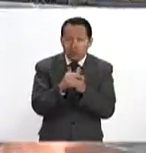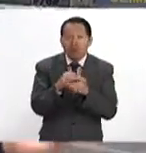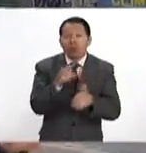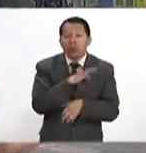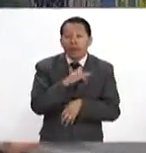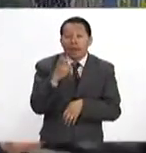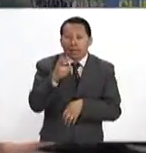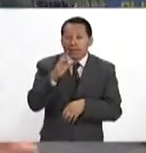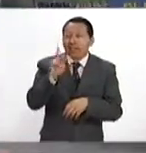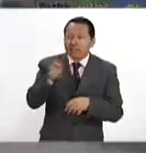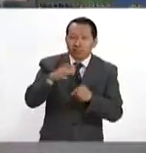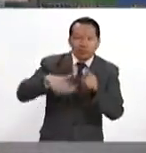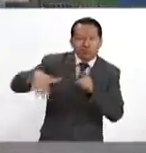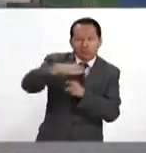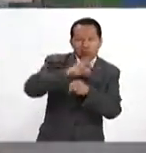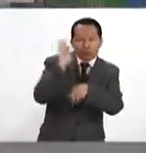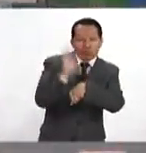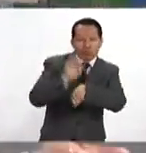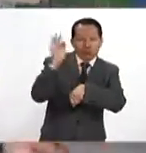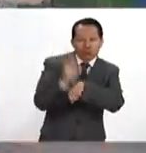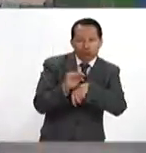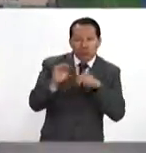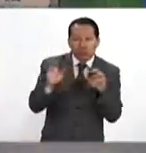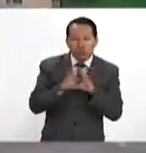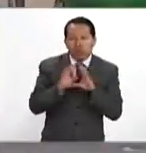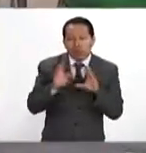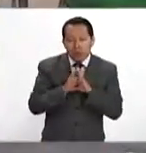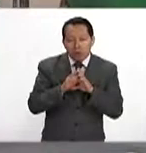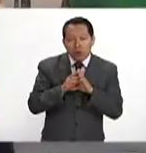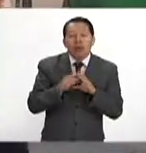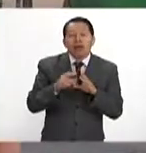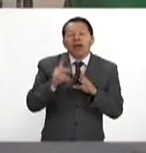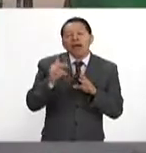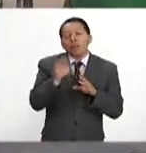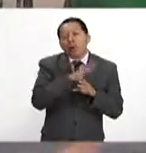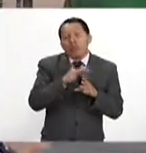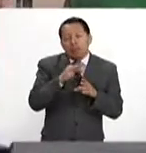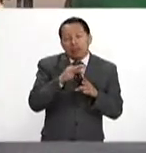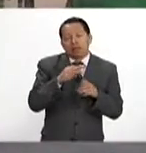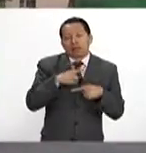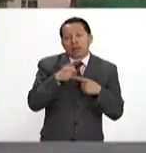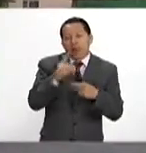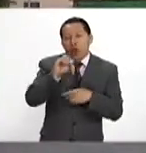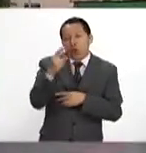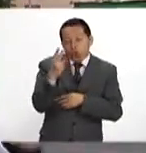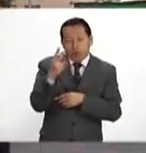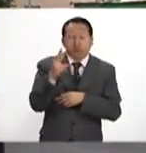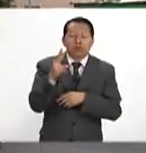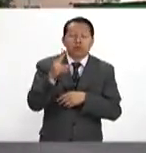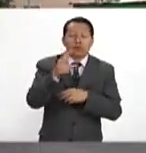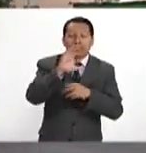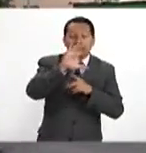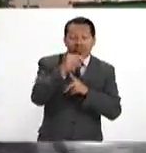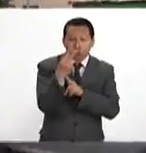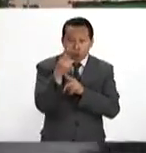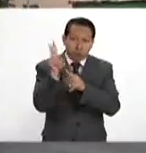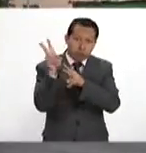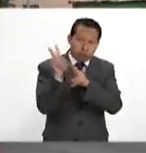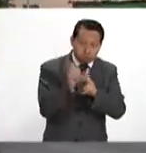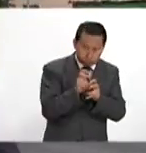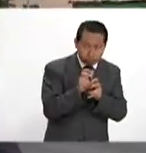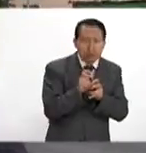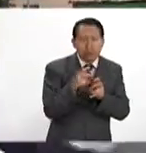beneficios ambientales, como son producción de oxígeno, captación de dióxido de carbono, regulación térmica, aislamiento